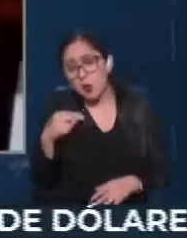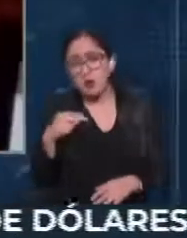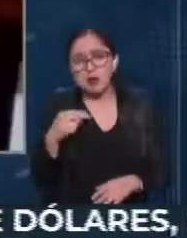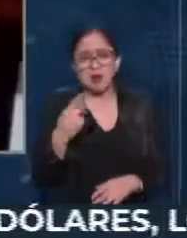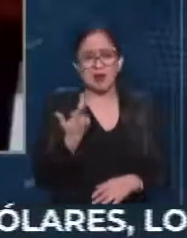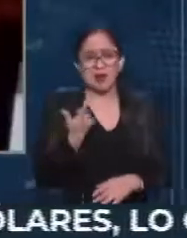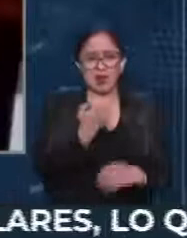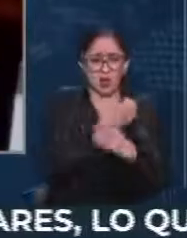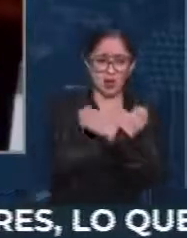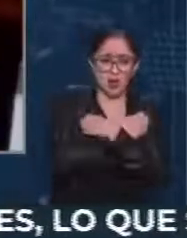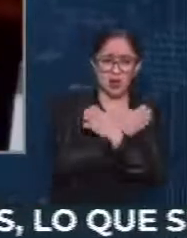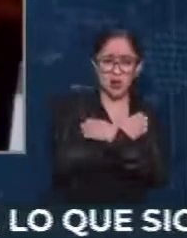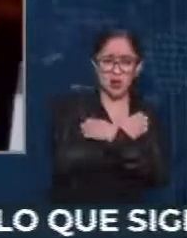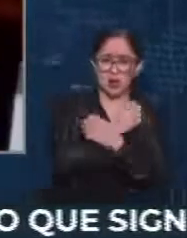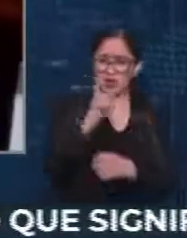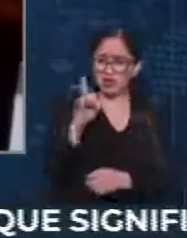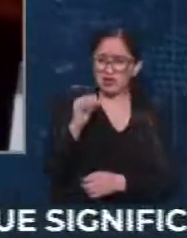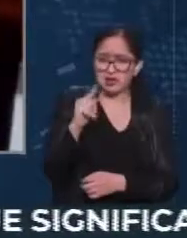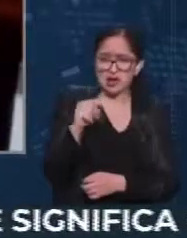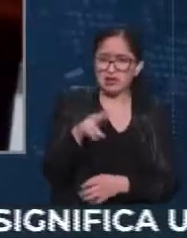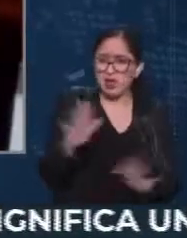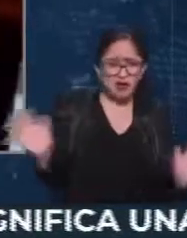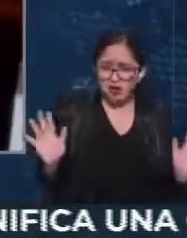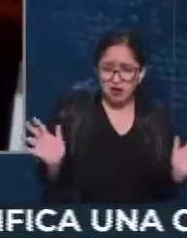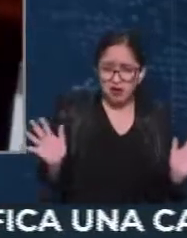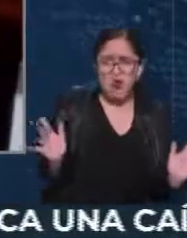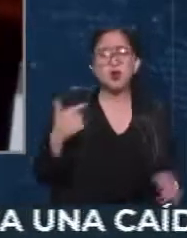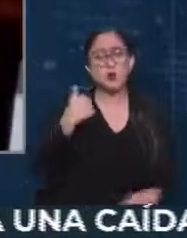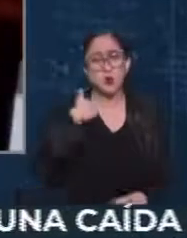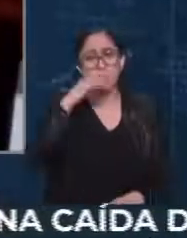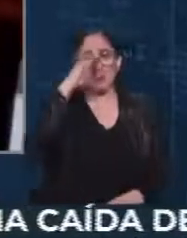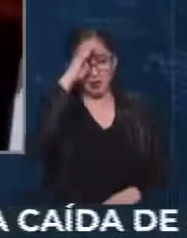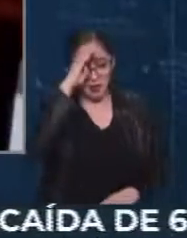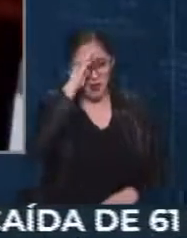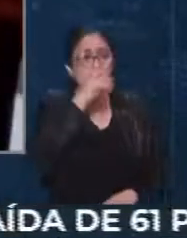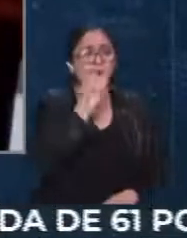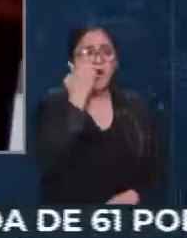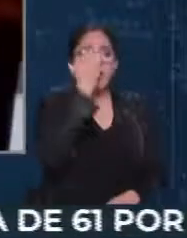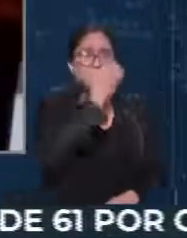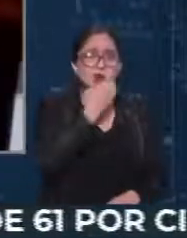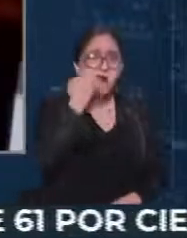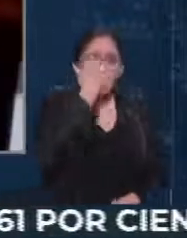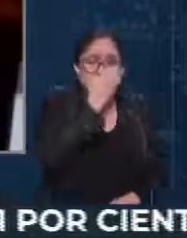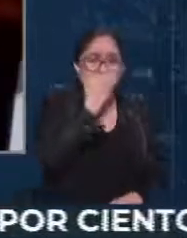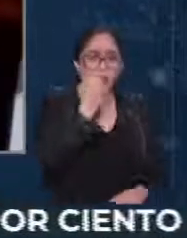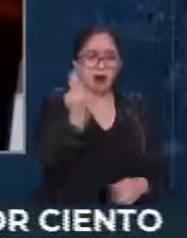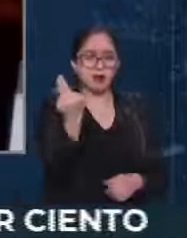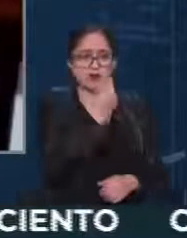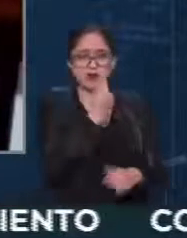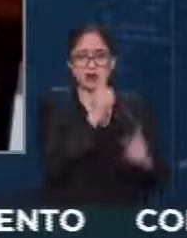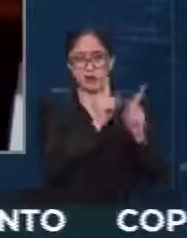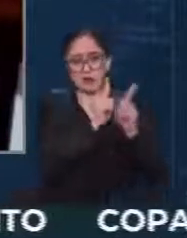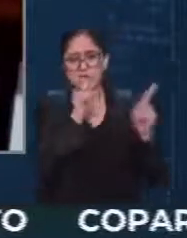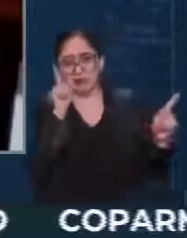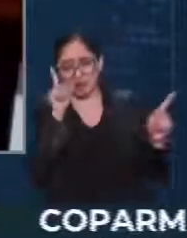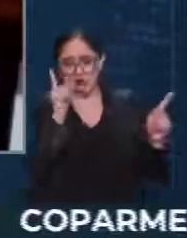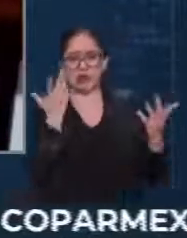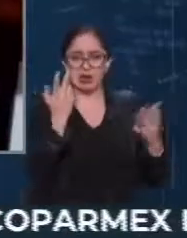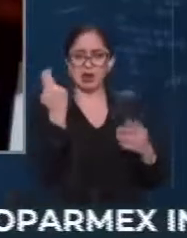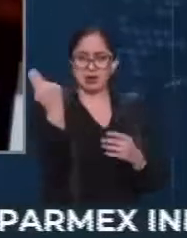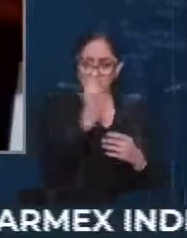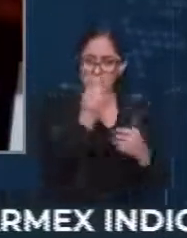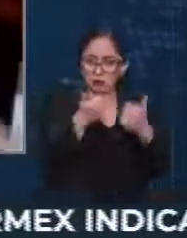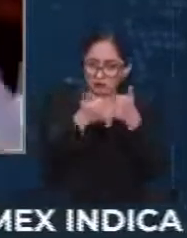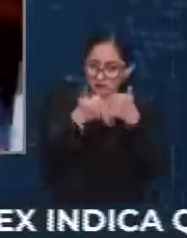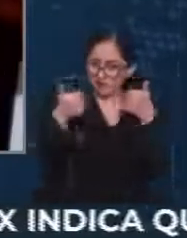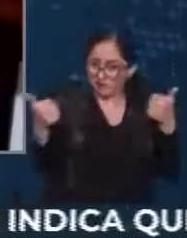en esta cosa que se llama escolarización remota de emergencia, que es distinto de la educación a distancia, y es importante distinguir que